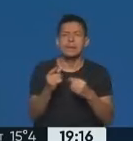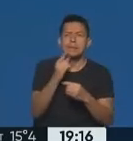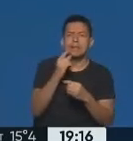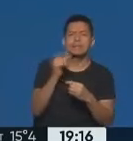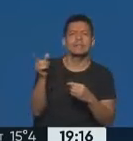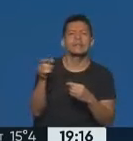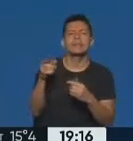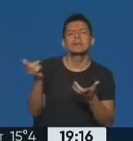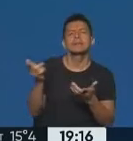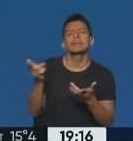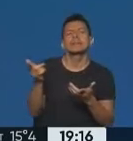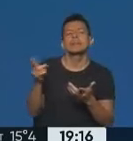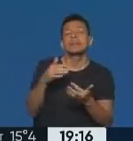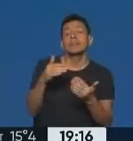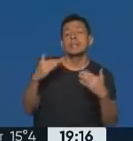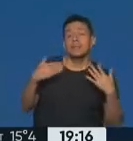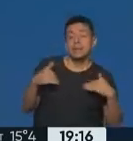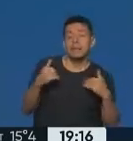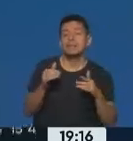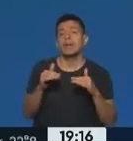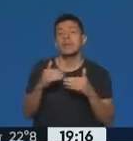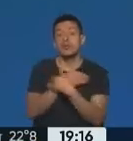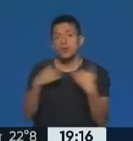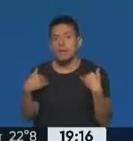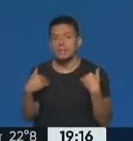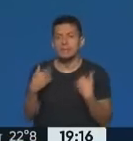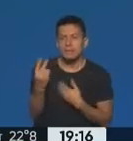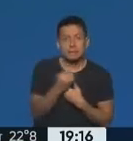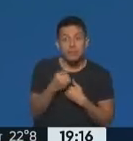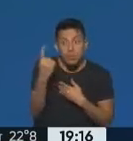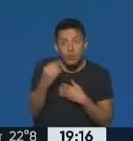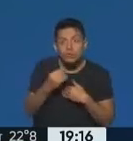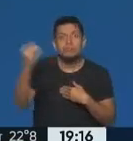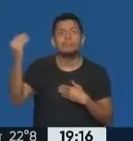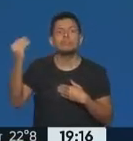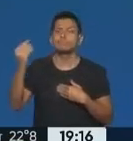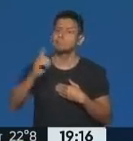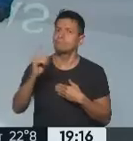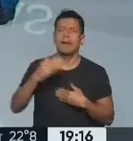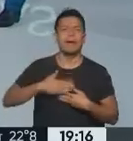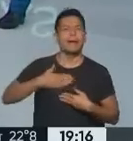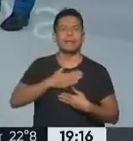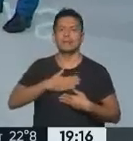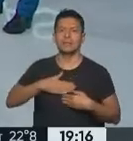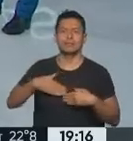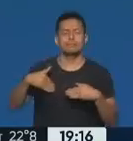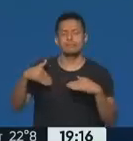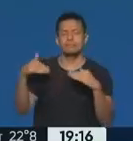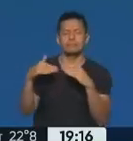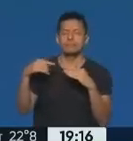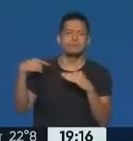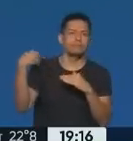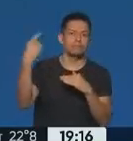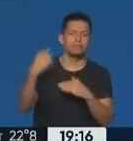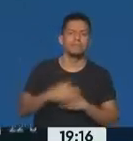La Plata entre Gimnasia y Newell's. De allí saldría uno de los clasificados argentinos, ganó sobre el final, empataba 1-1 en la